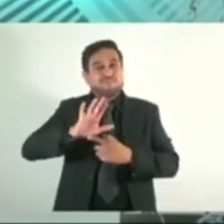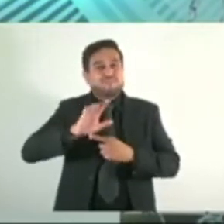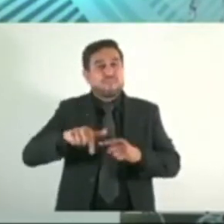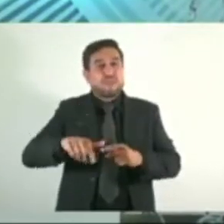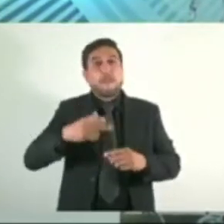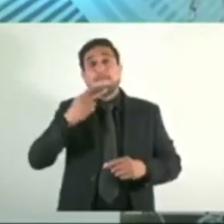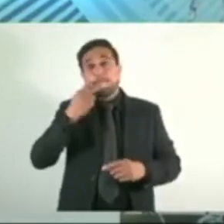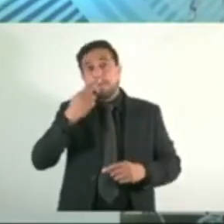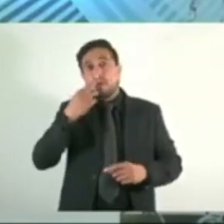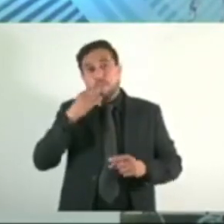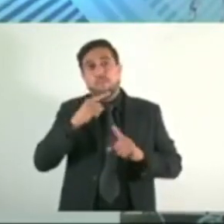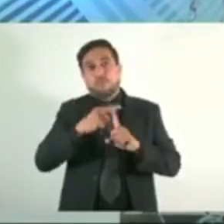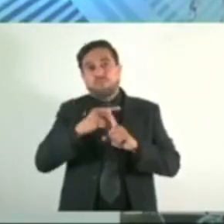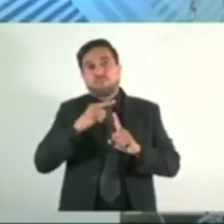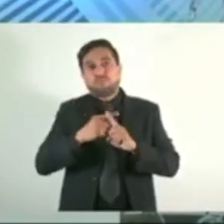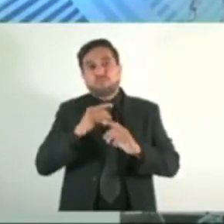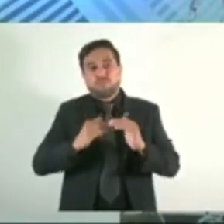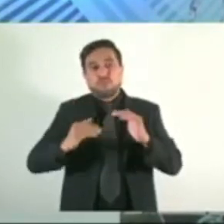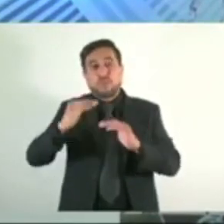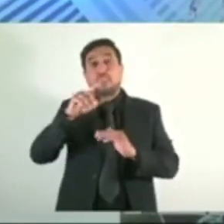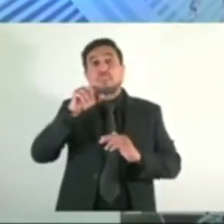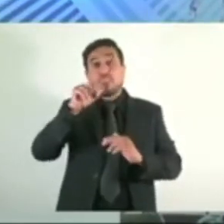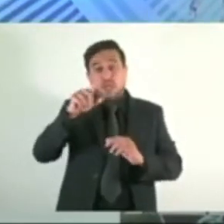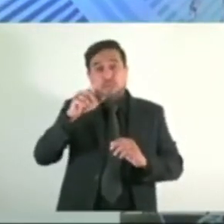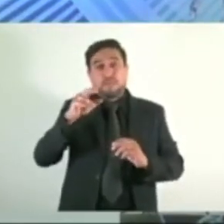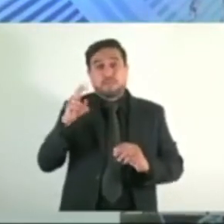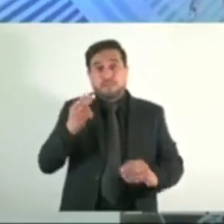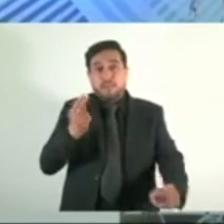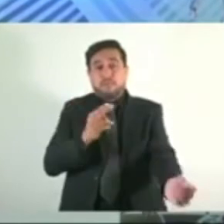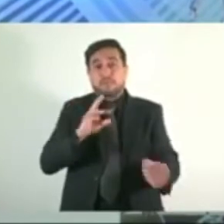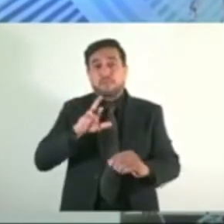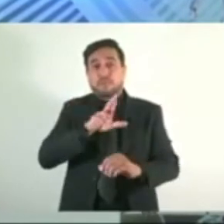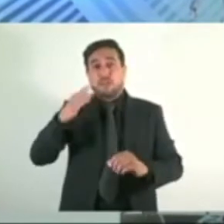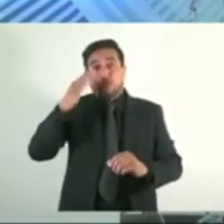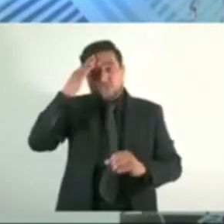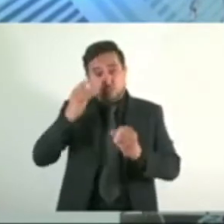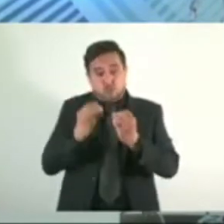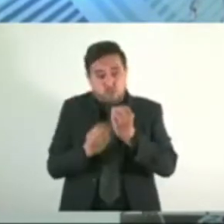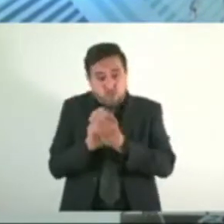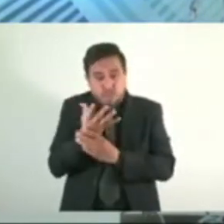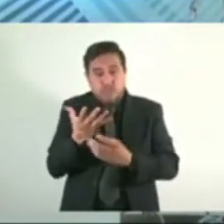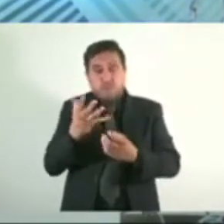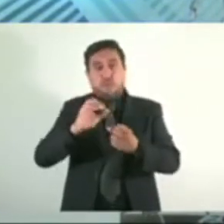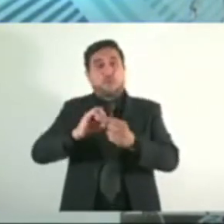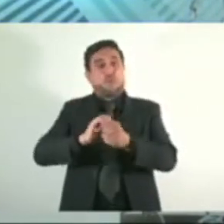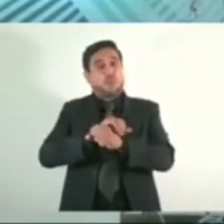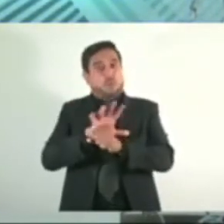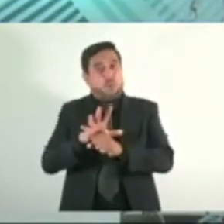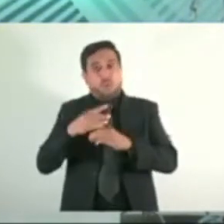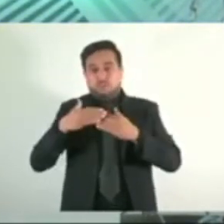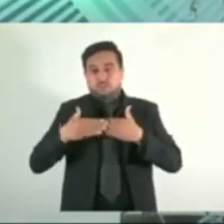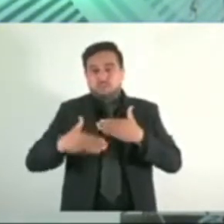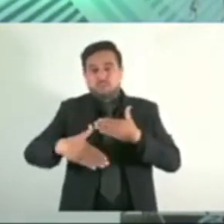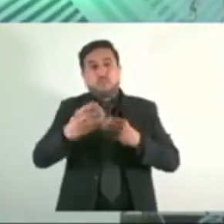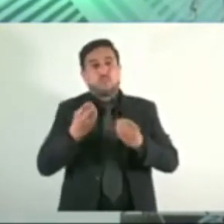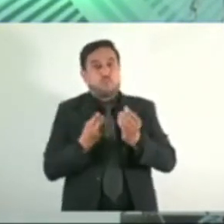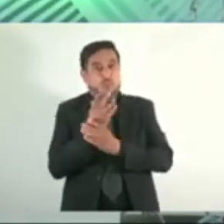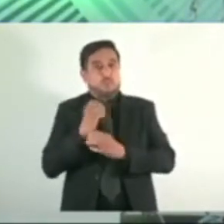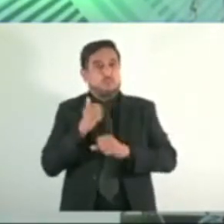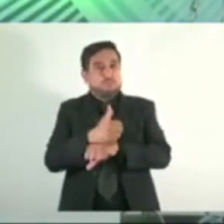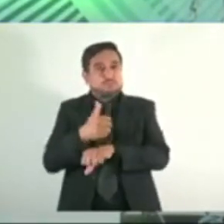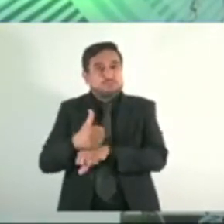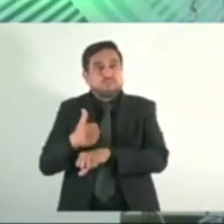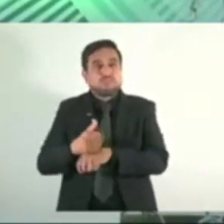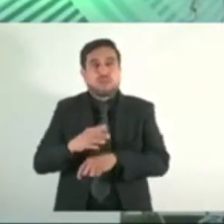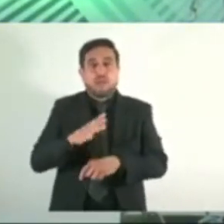buenos, pero además también hay que reconocer la capacidad para adaptarse a las nuevas condiciones que ha generado la pandemia y seguir prestando a la